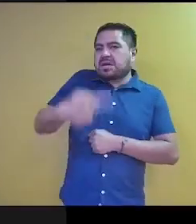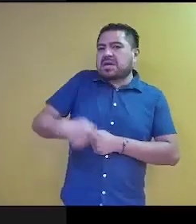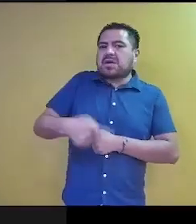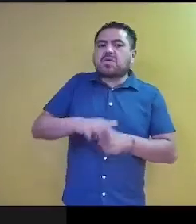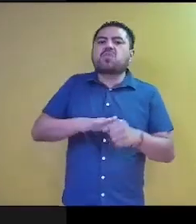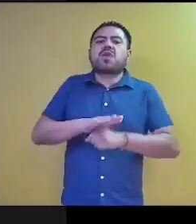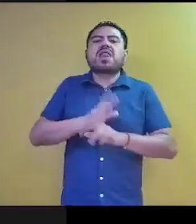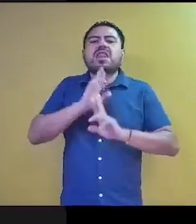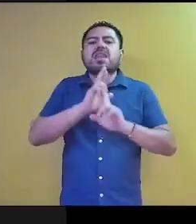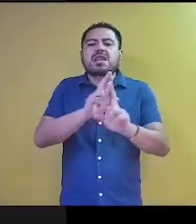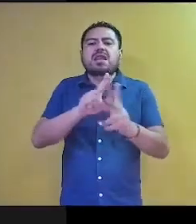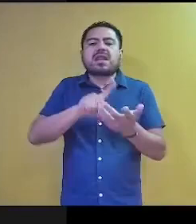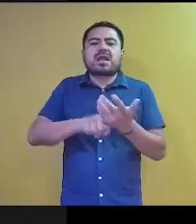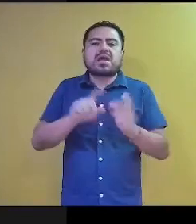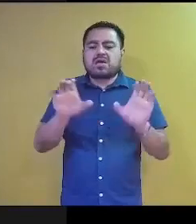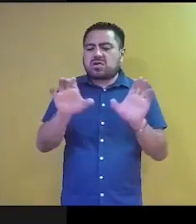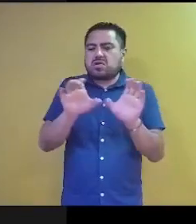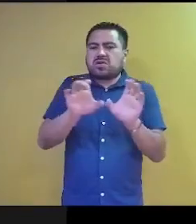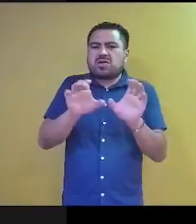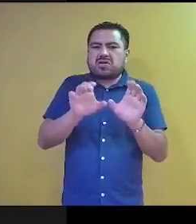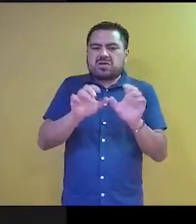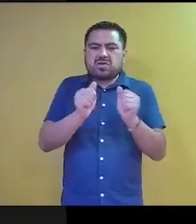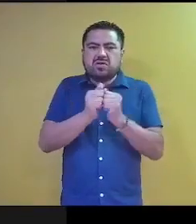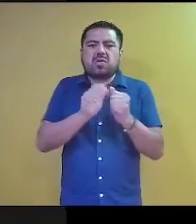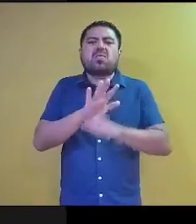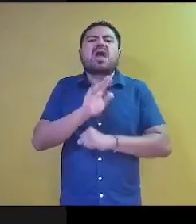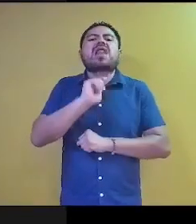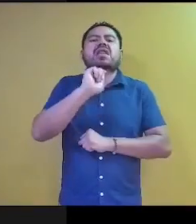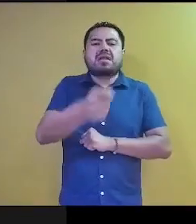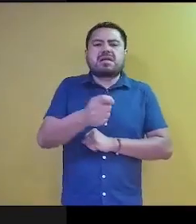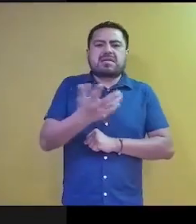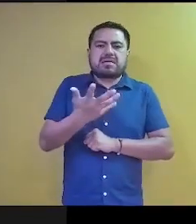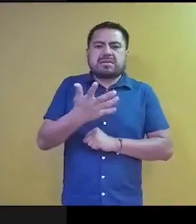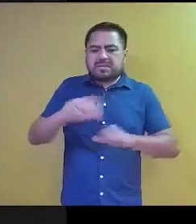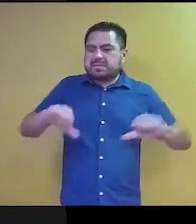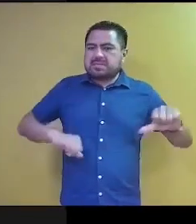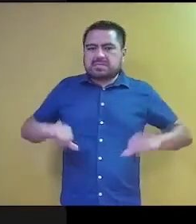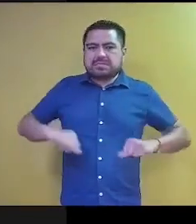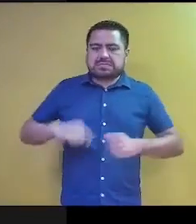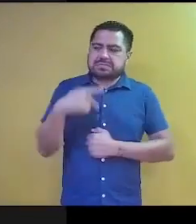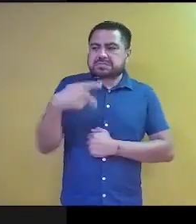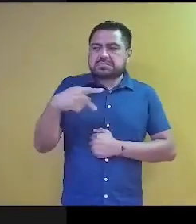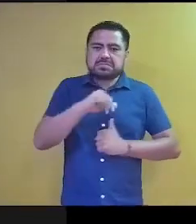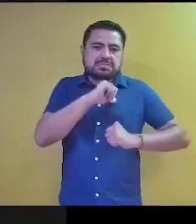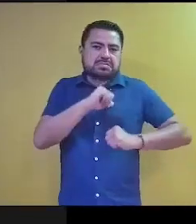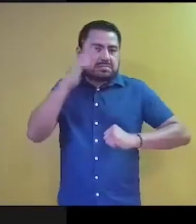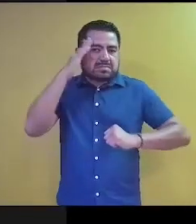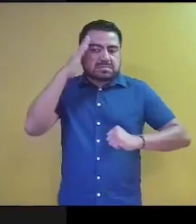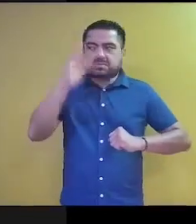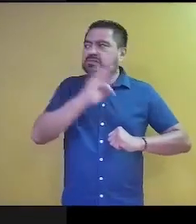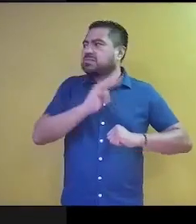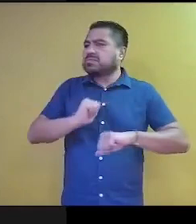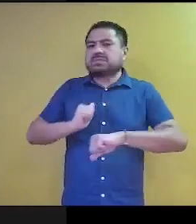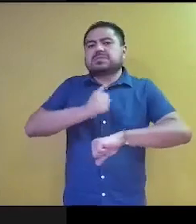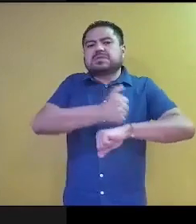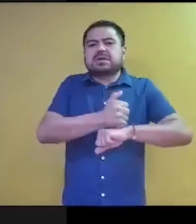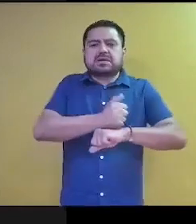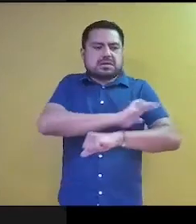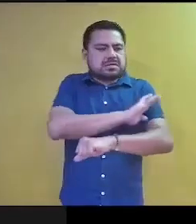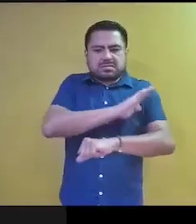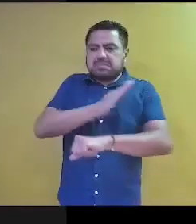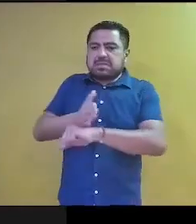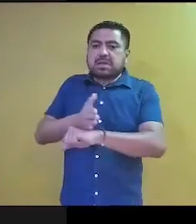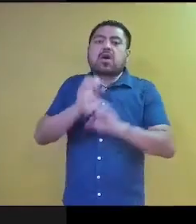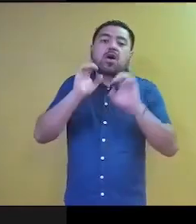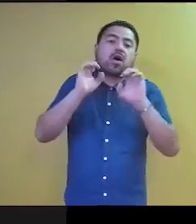presente resolución y de las constancias de los autos, a fin de que, en el ejercicio de sus atribuciones, se impongan las sanciones que determine o,